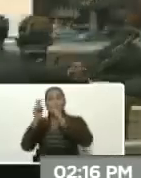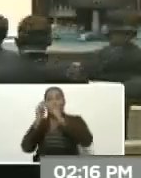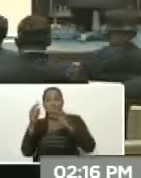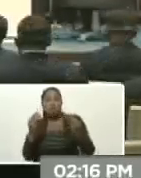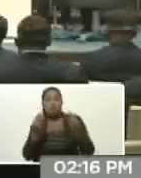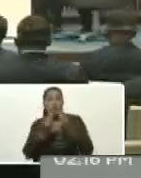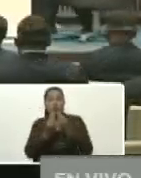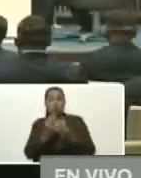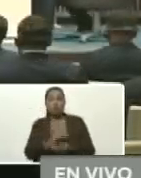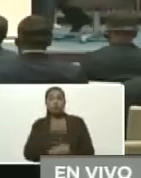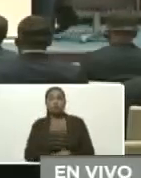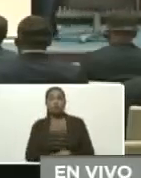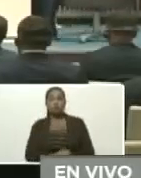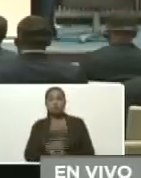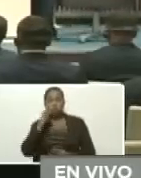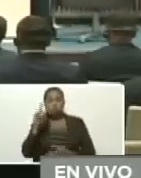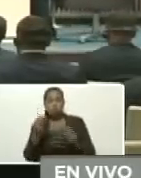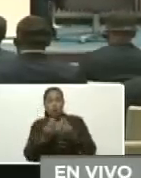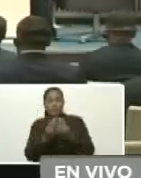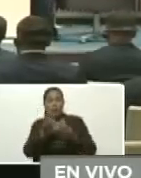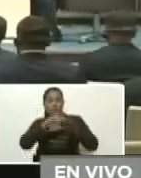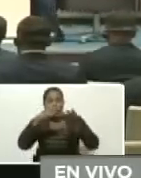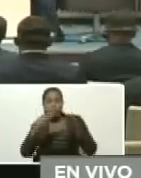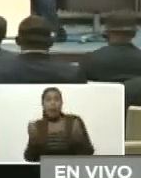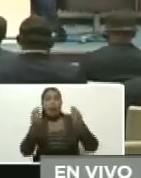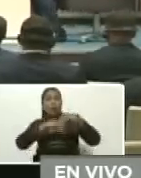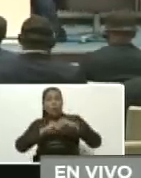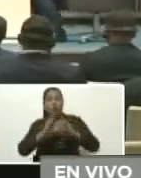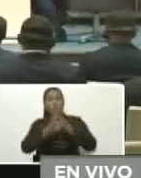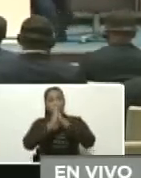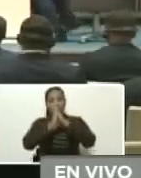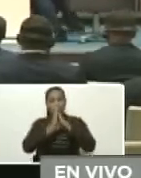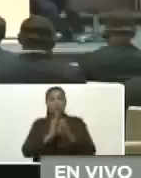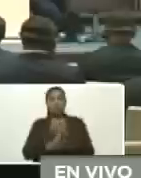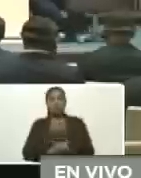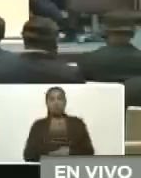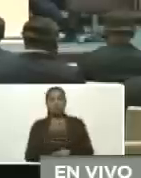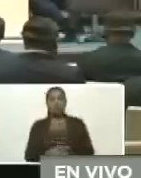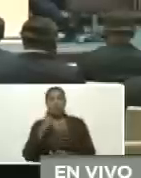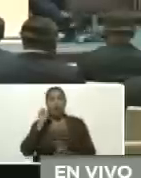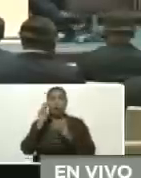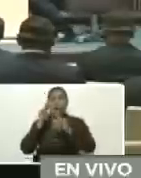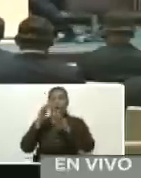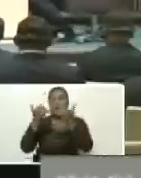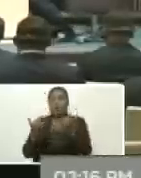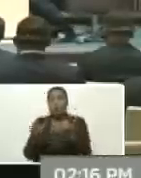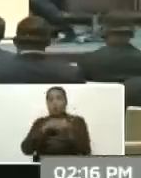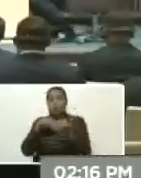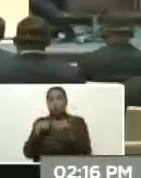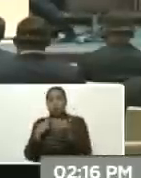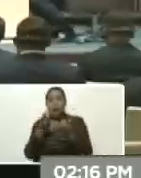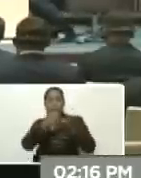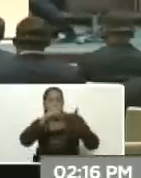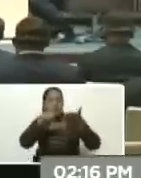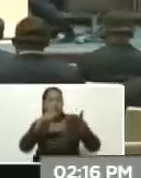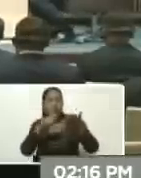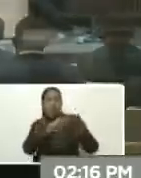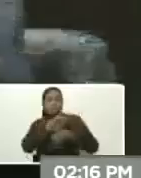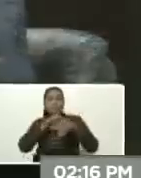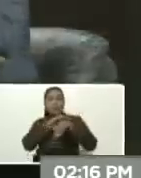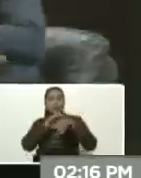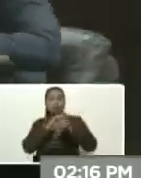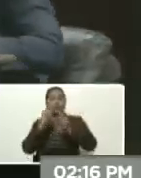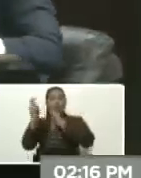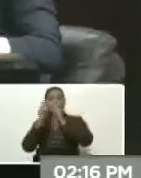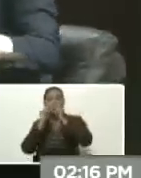que es el ministro de turismo, para la firma, por favor. En esta oportunidad estampa su rúbrica el ministro del